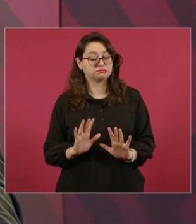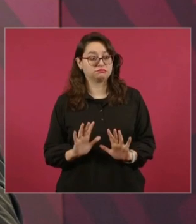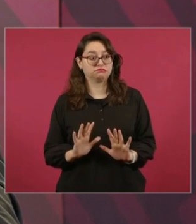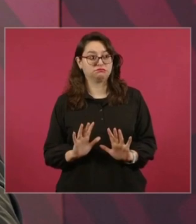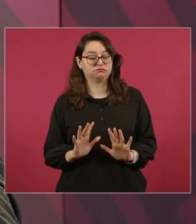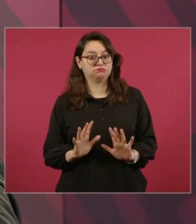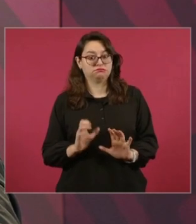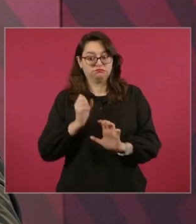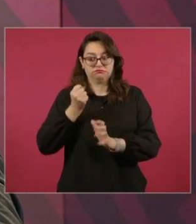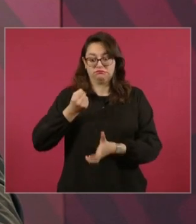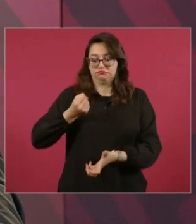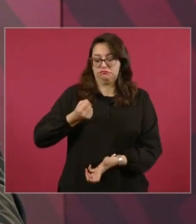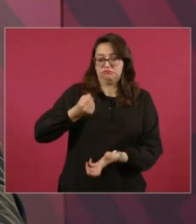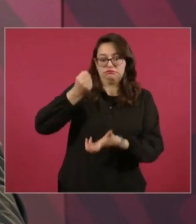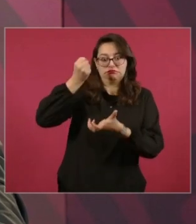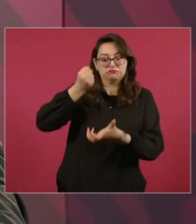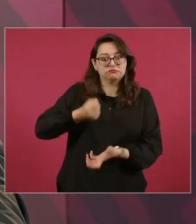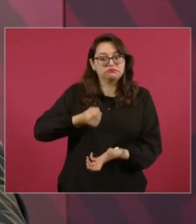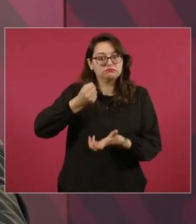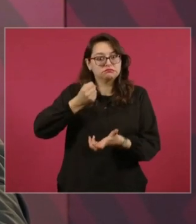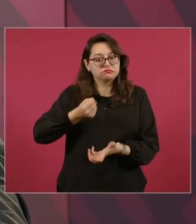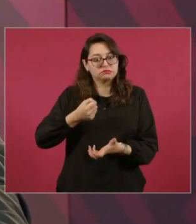inversión